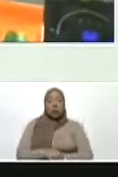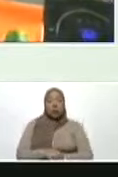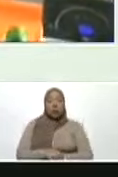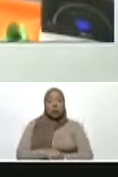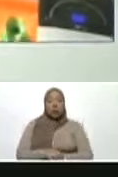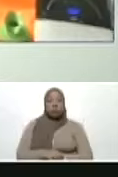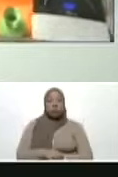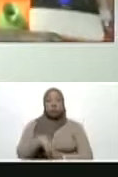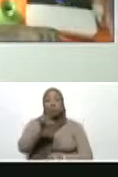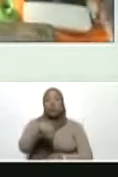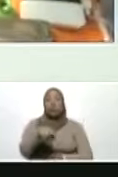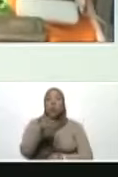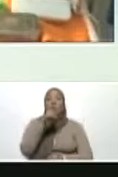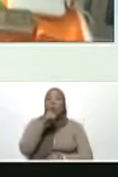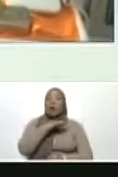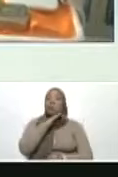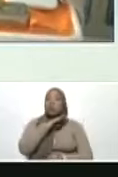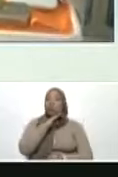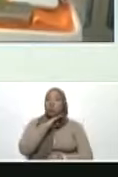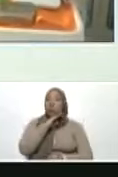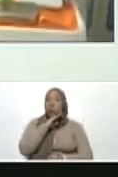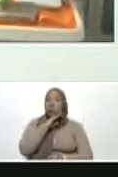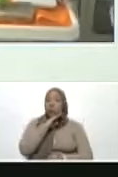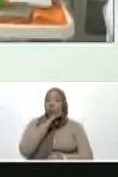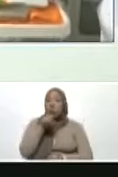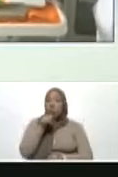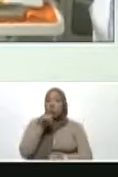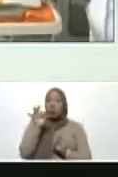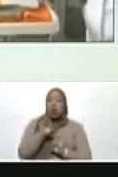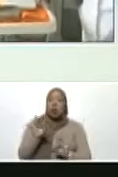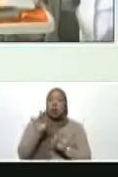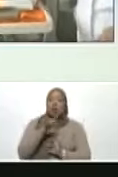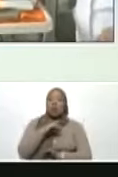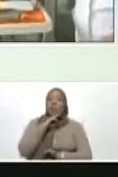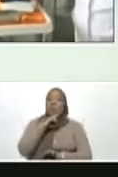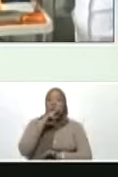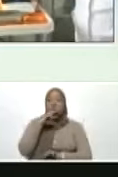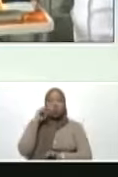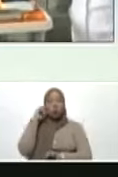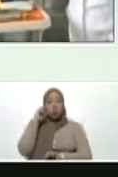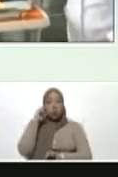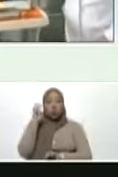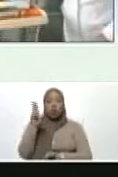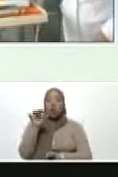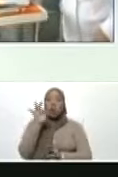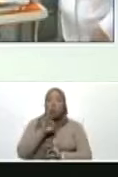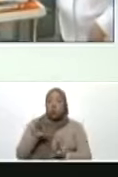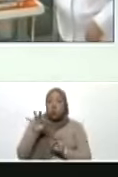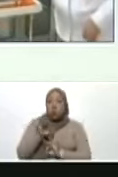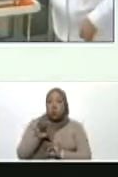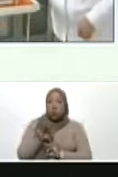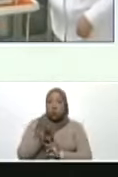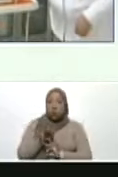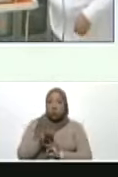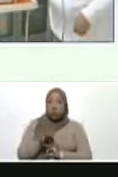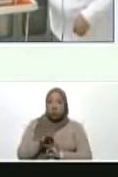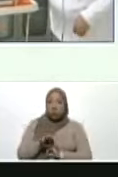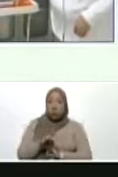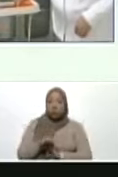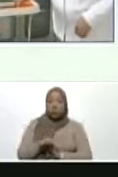Y no tienen cura. Ahí no vale misión sonrisa, ahí no vale nada.